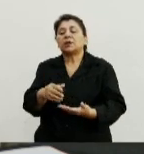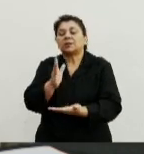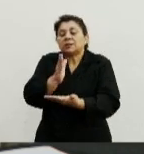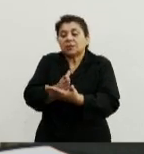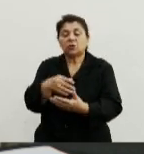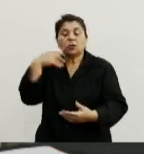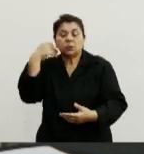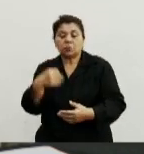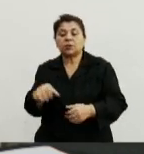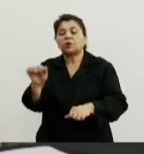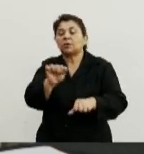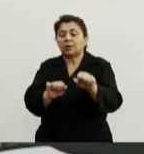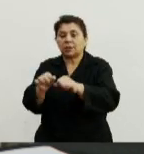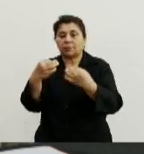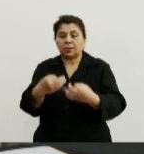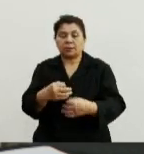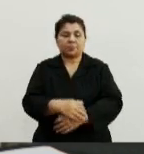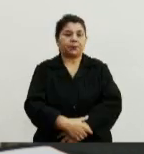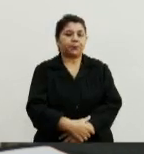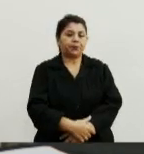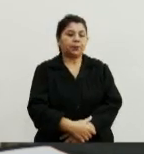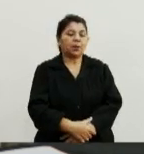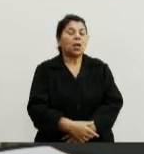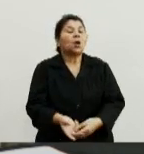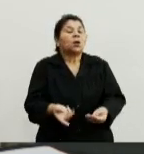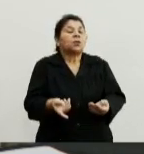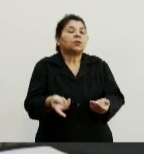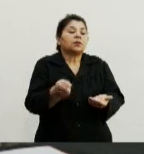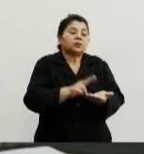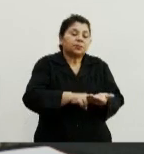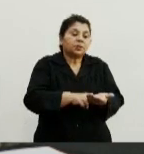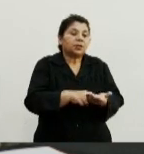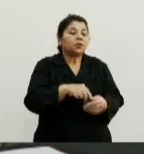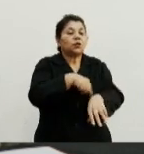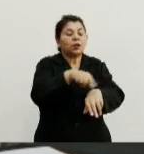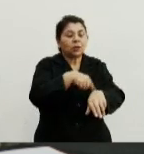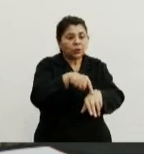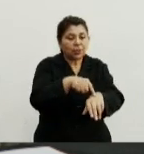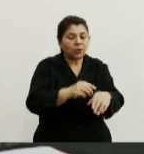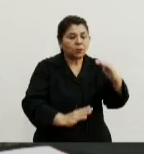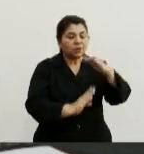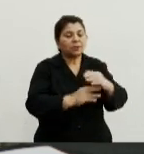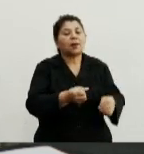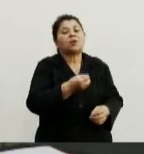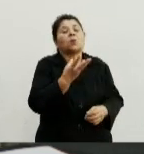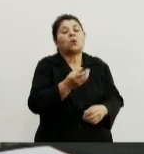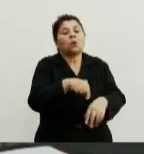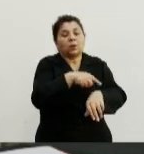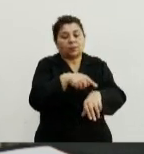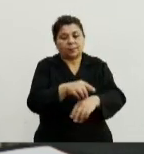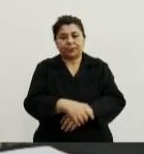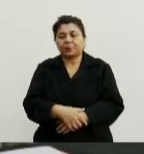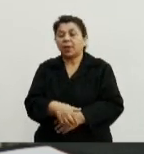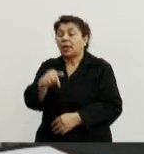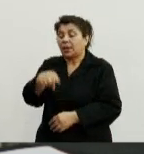unidades almendares volviendo a lo de la hora pico cuál sería el servicio si no pues bien en esta nueva